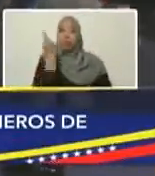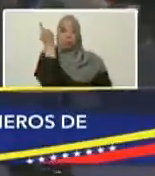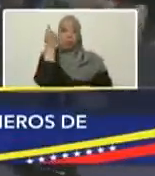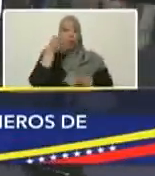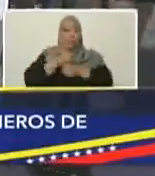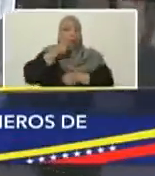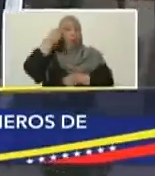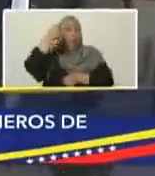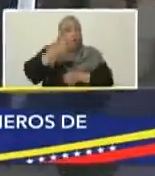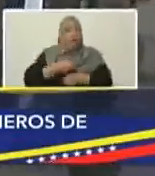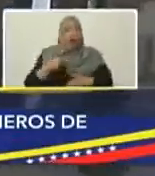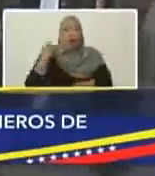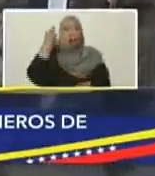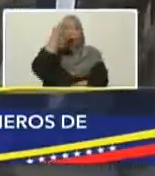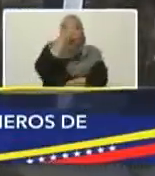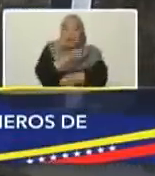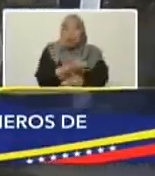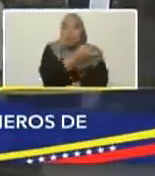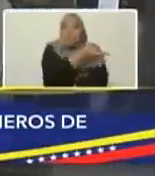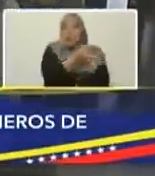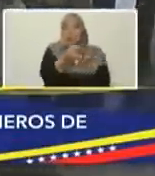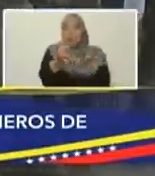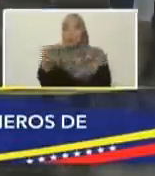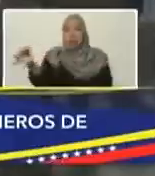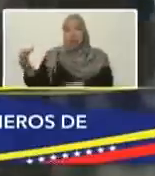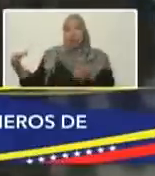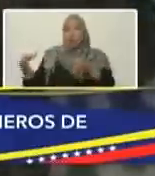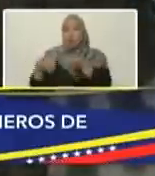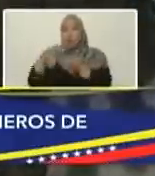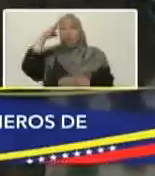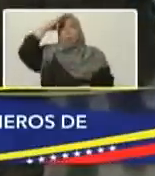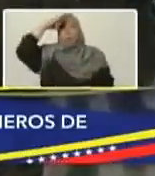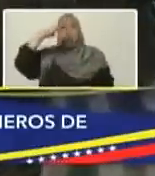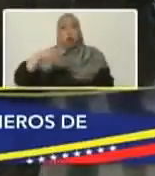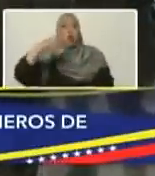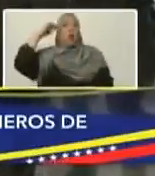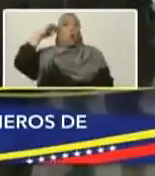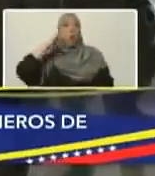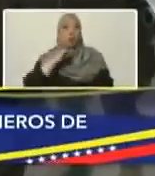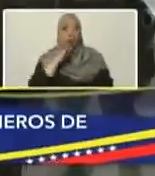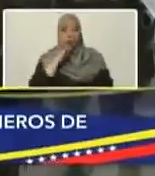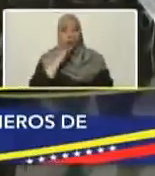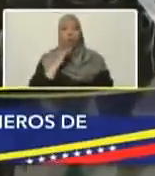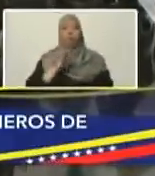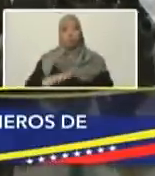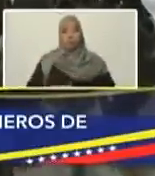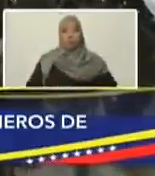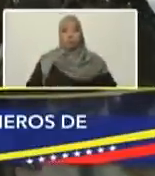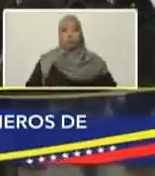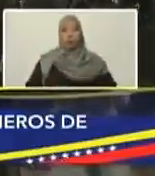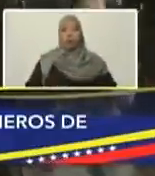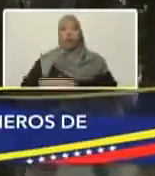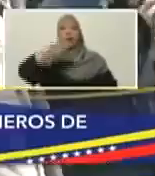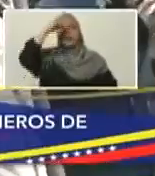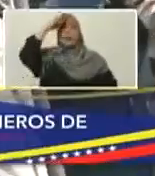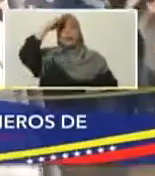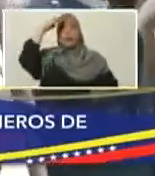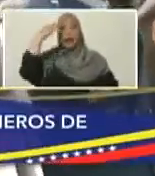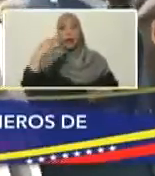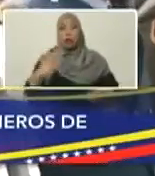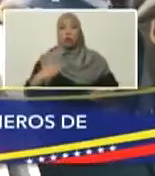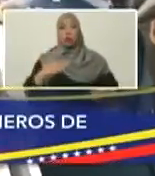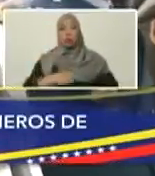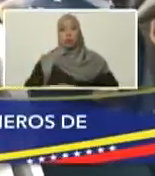de cada promoción y categoría de la Fuerza Armada Nacional Bolivariana. Una Fuerza Armada Nacional Bolivariana, ejemplo para el mundo de